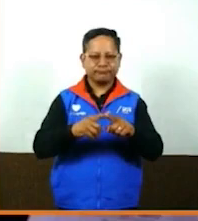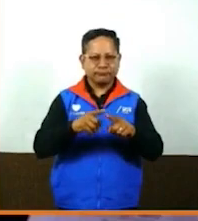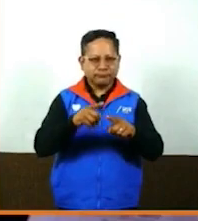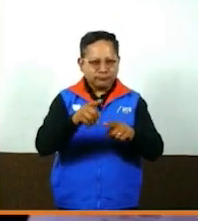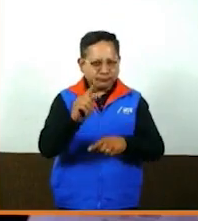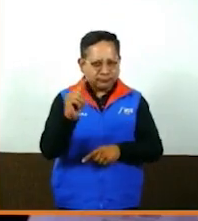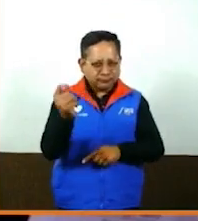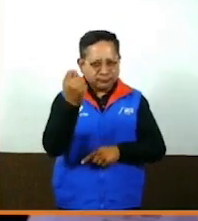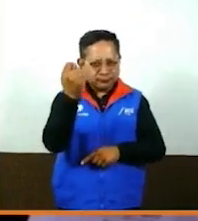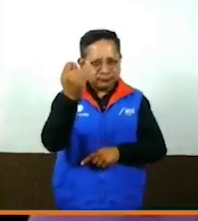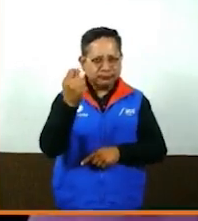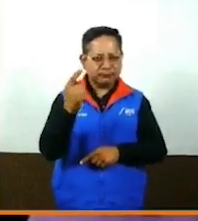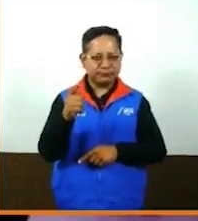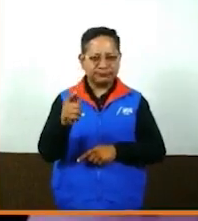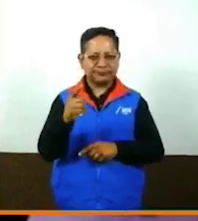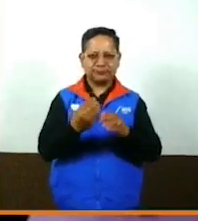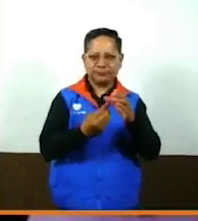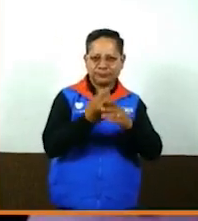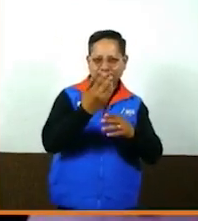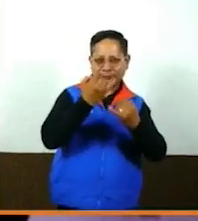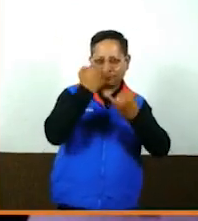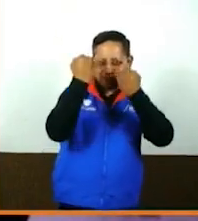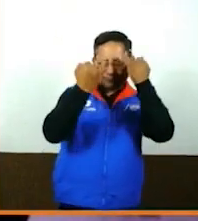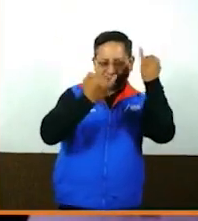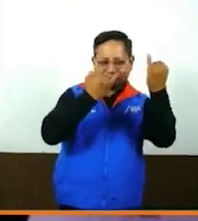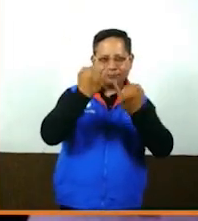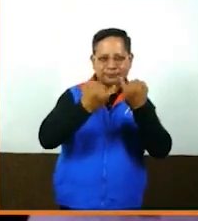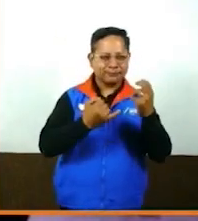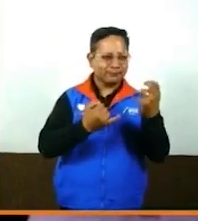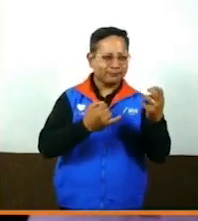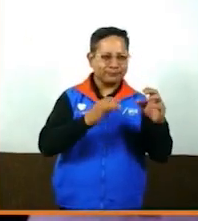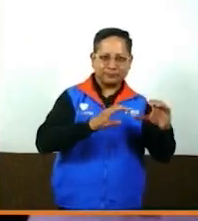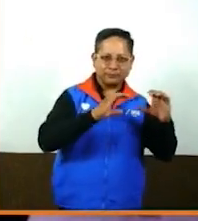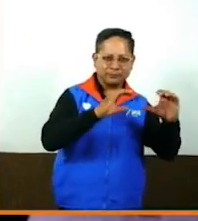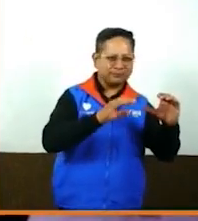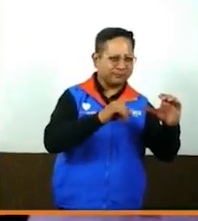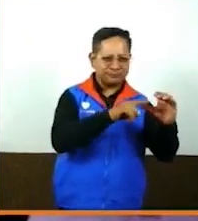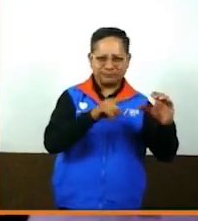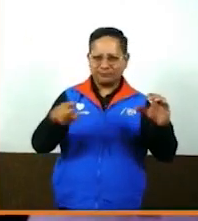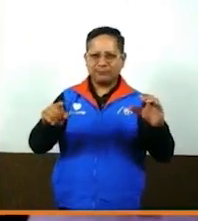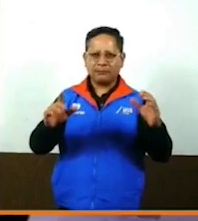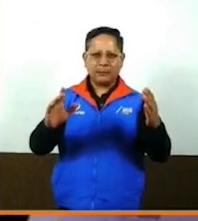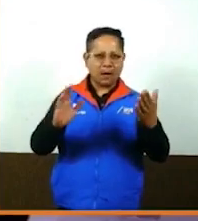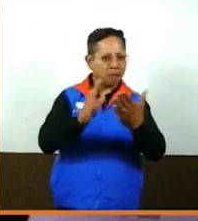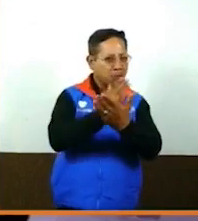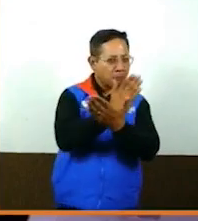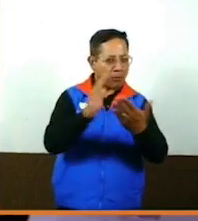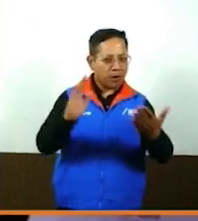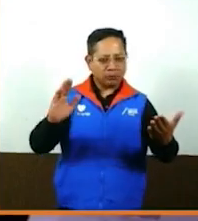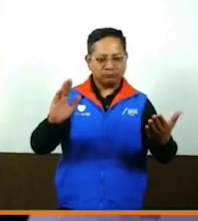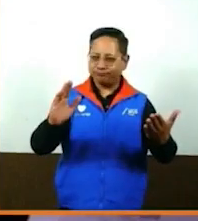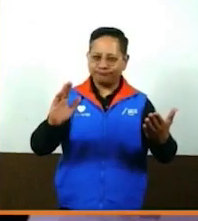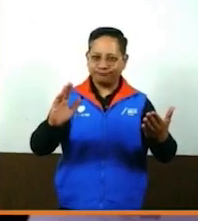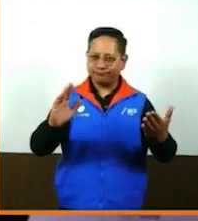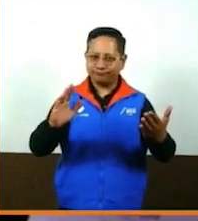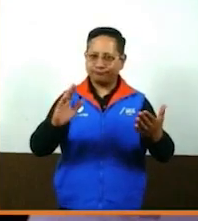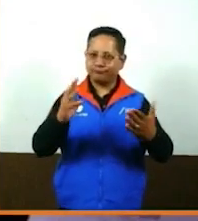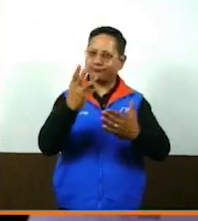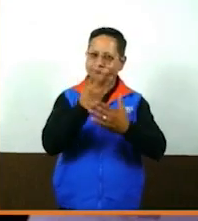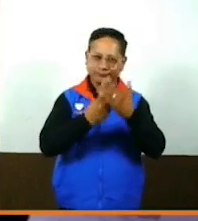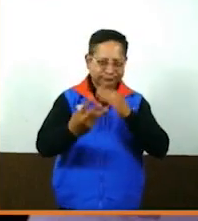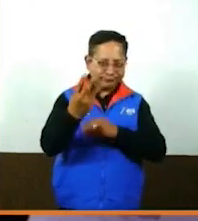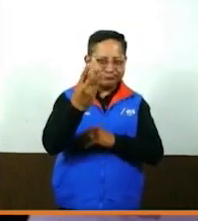tecnología y la innovación y la sustentabilidad como situaciones separadas en una compañía.